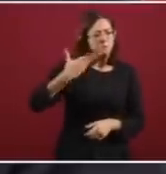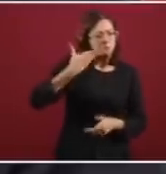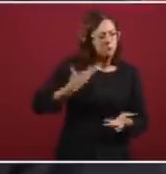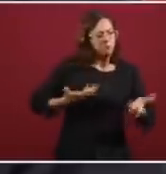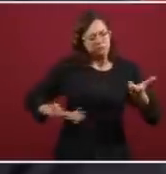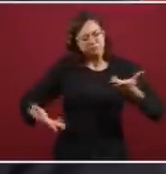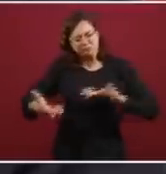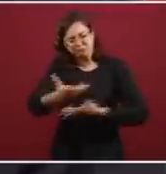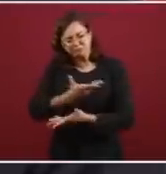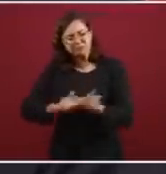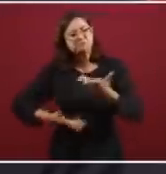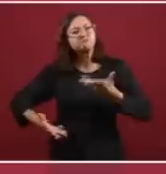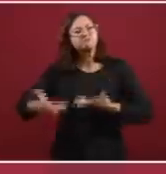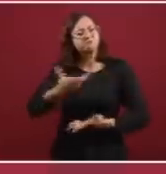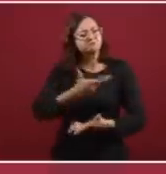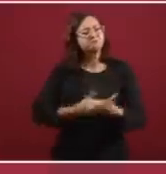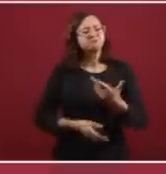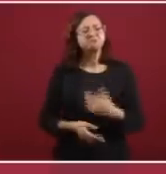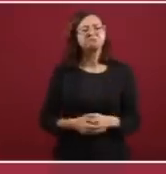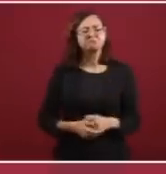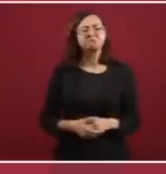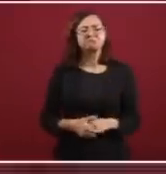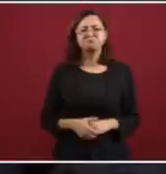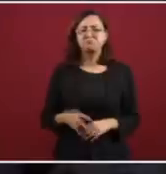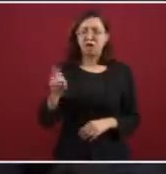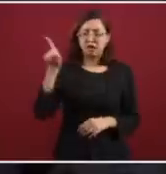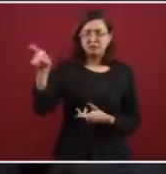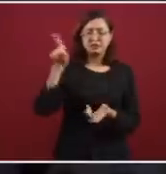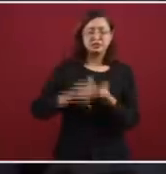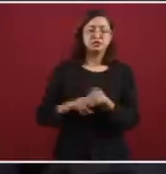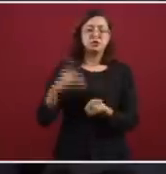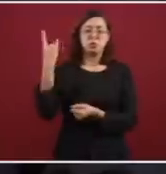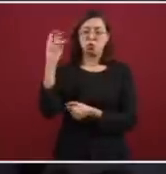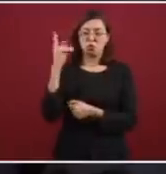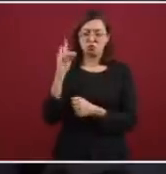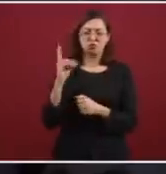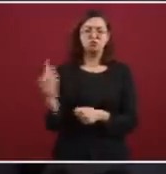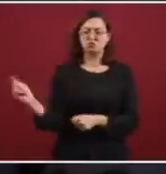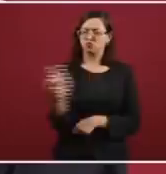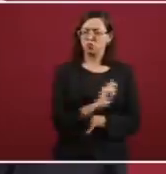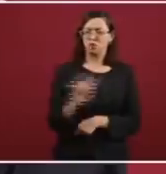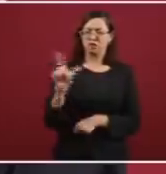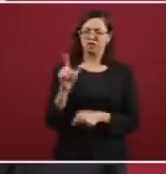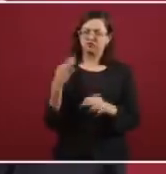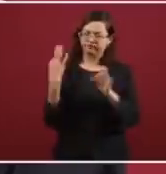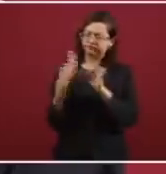está actuando en Bolivia con mucho profesionalismo.